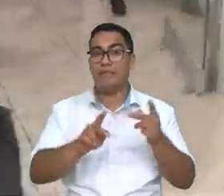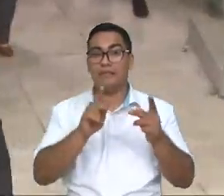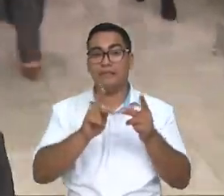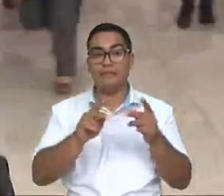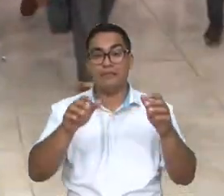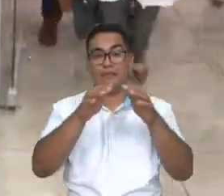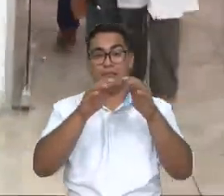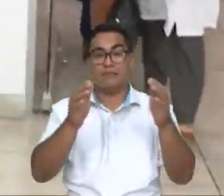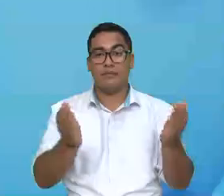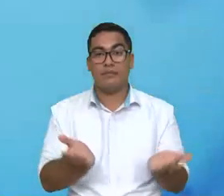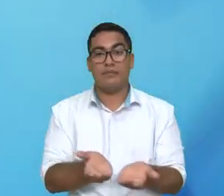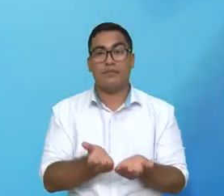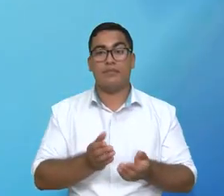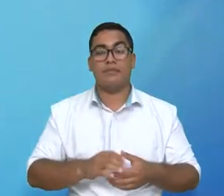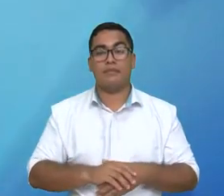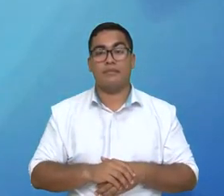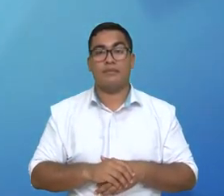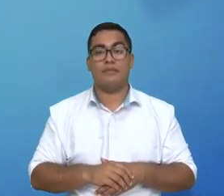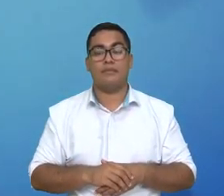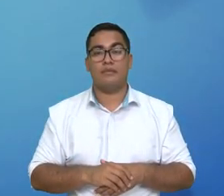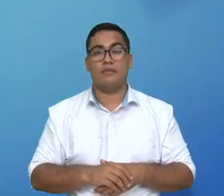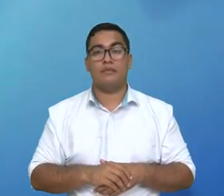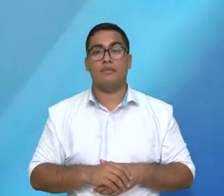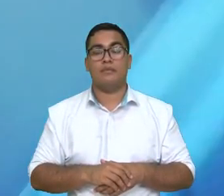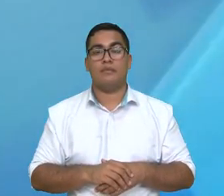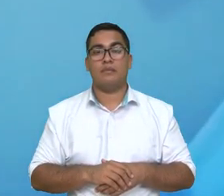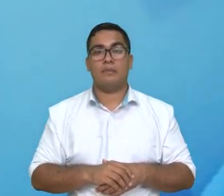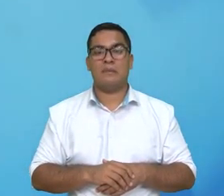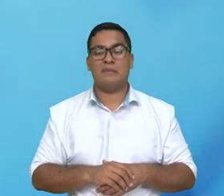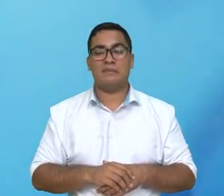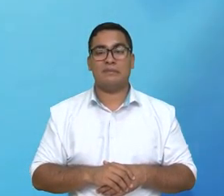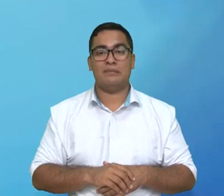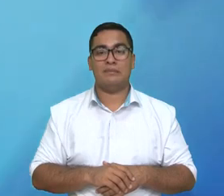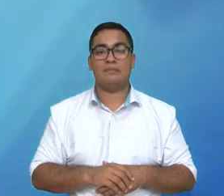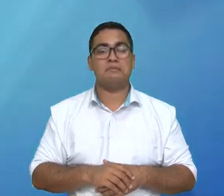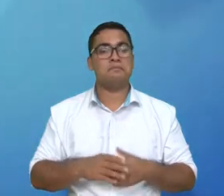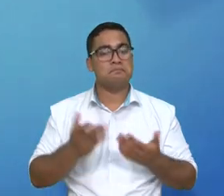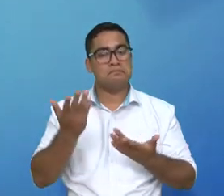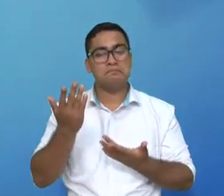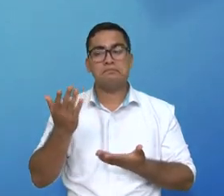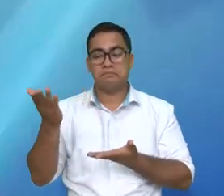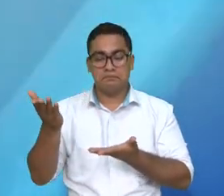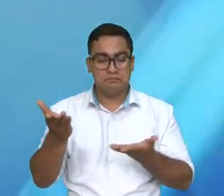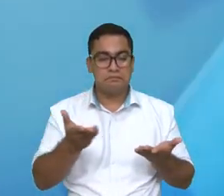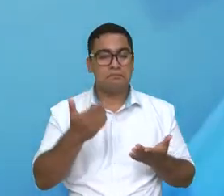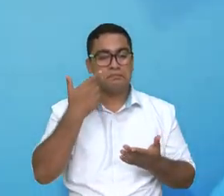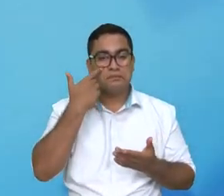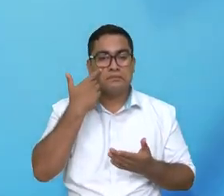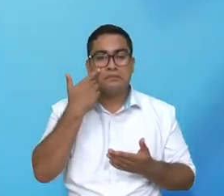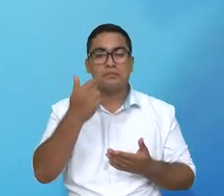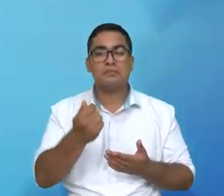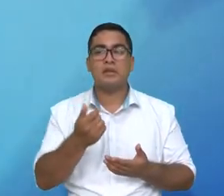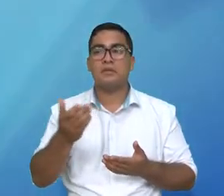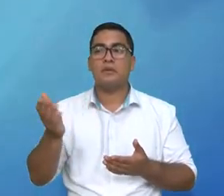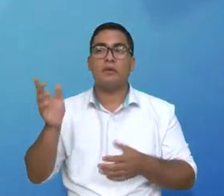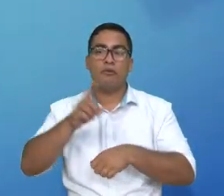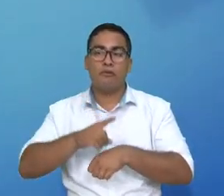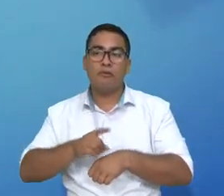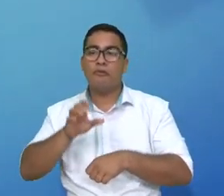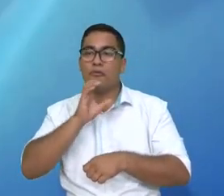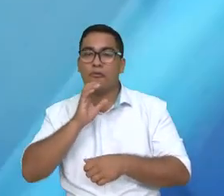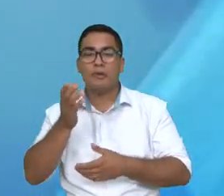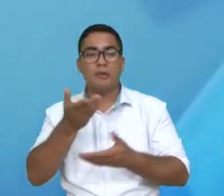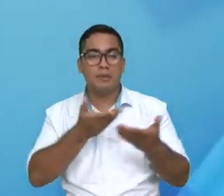mundo. Traen esos protocolos, vamos a conocerlos, a intercambiar con ellos sobre el uso